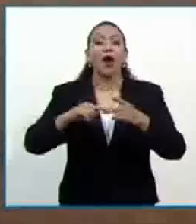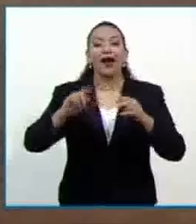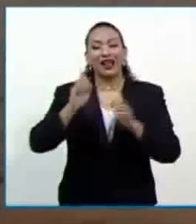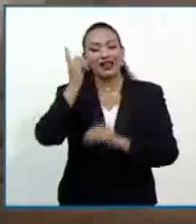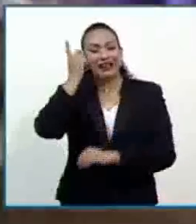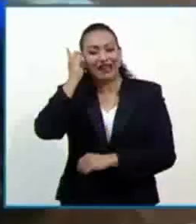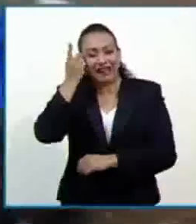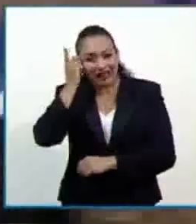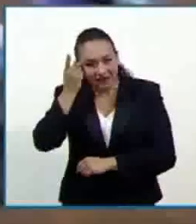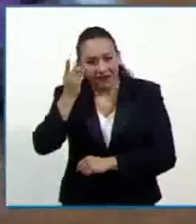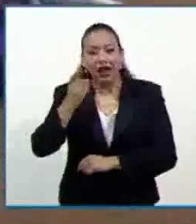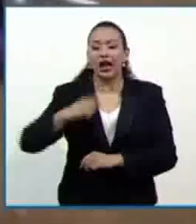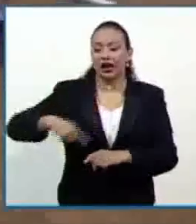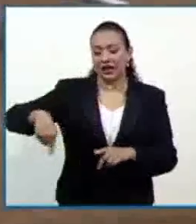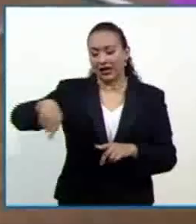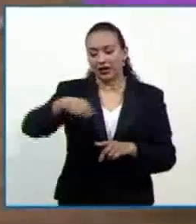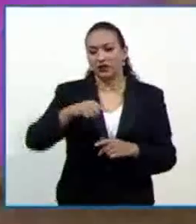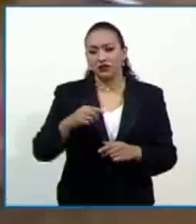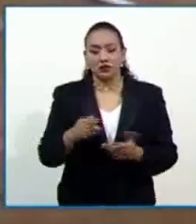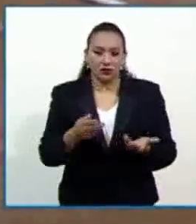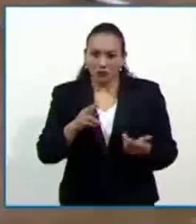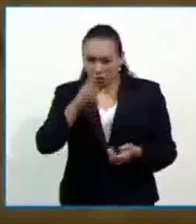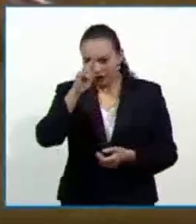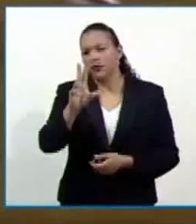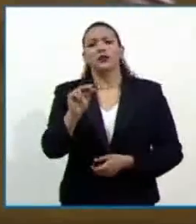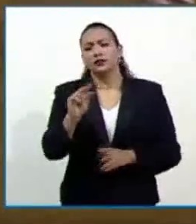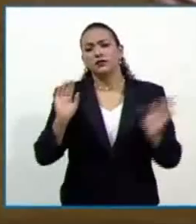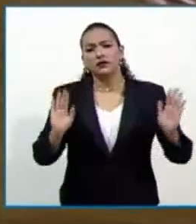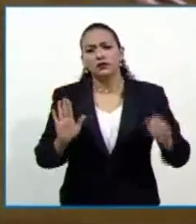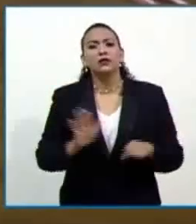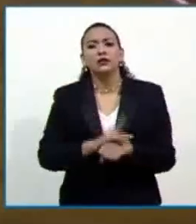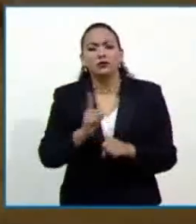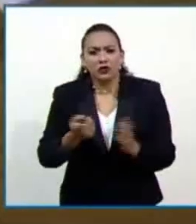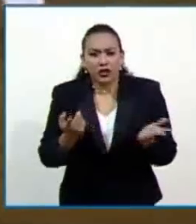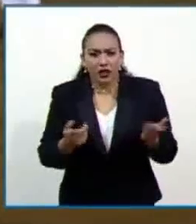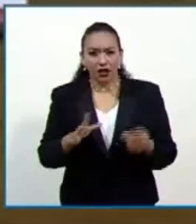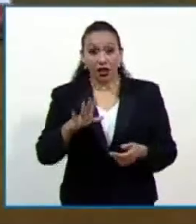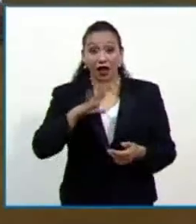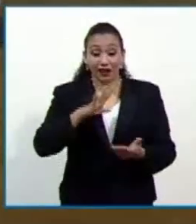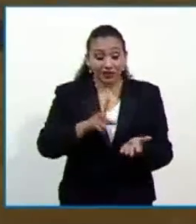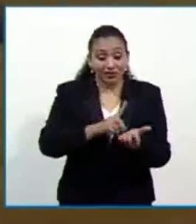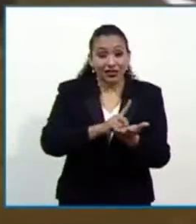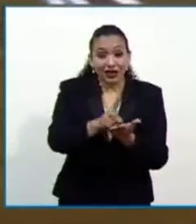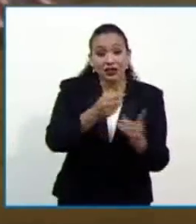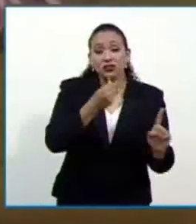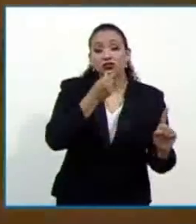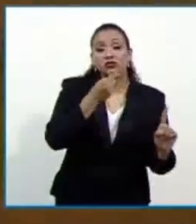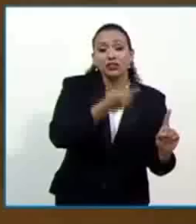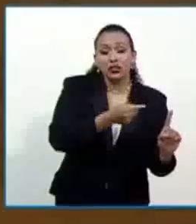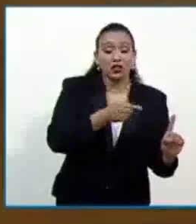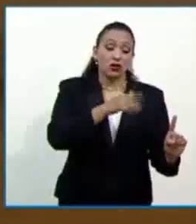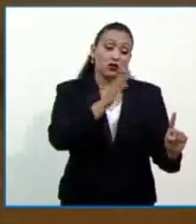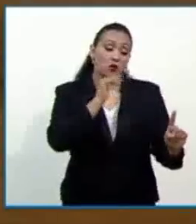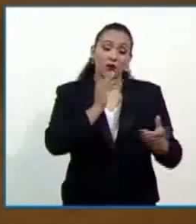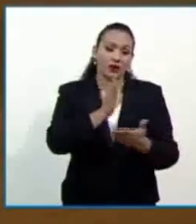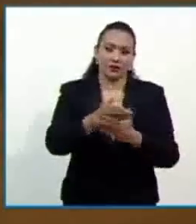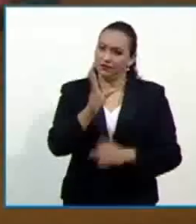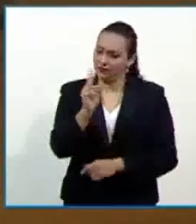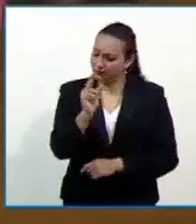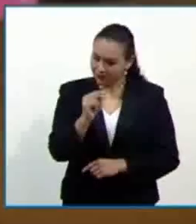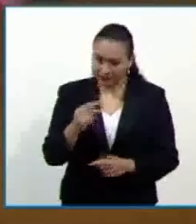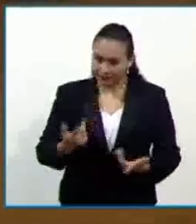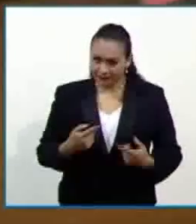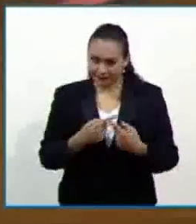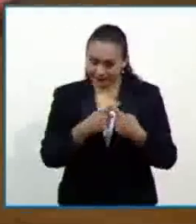y rodeos, entre otros, bajo el argumento de que se violentan los derechos fundamentales de la infancia y la adolescencia. Por